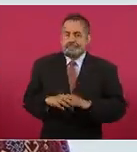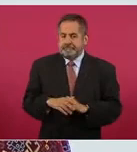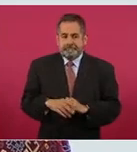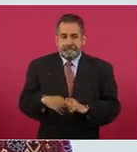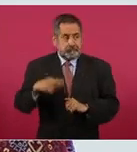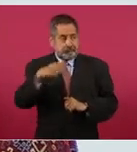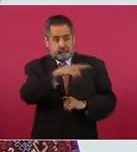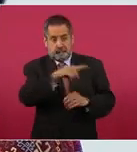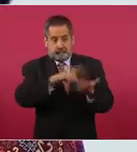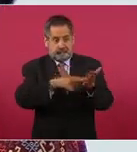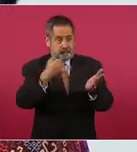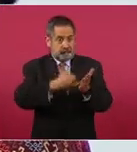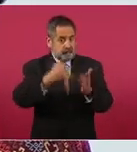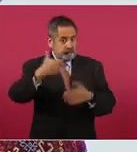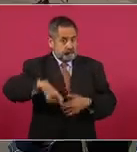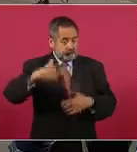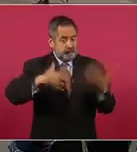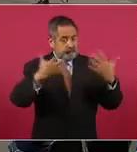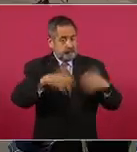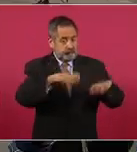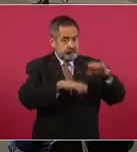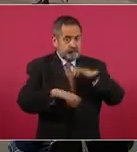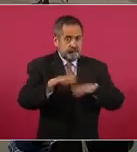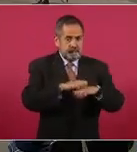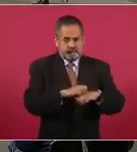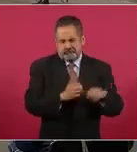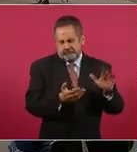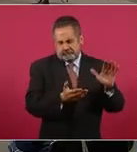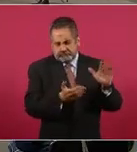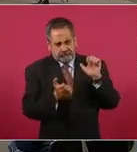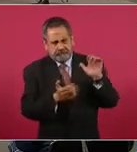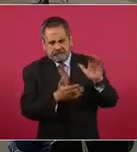grandes contribuyentes y más bien la recaudación de grandes